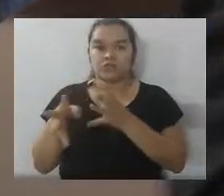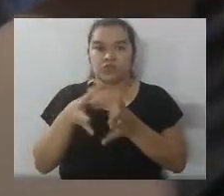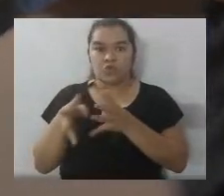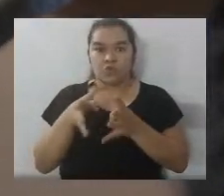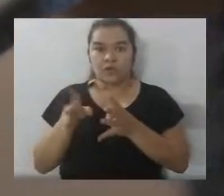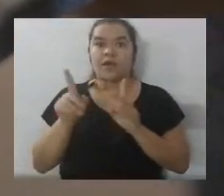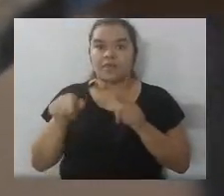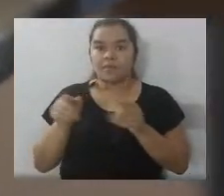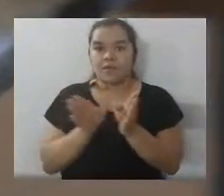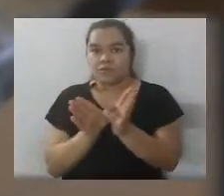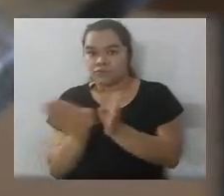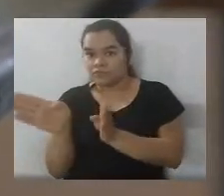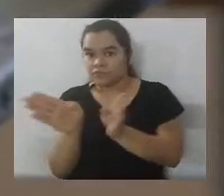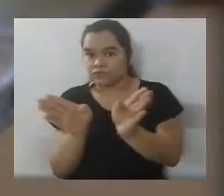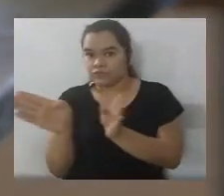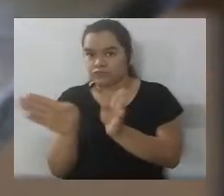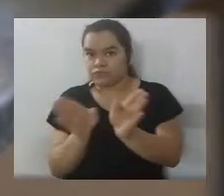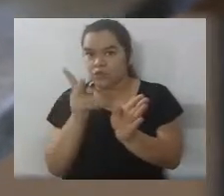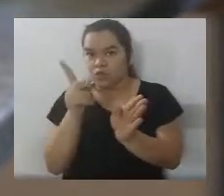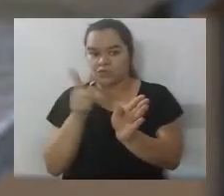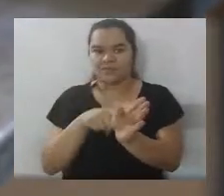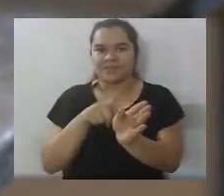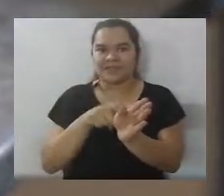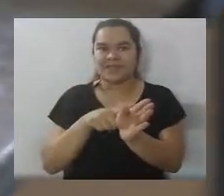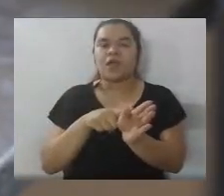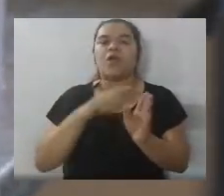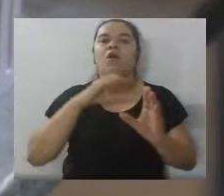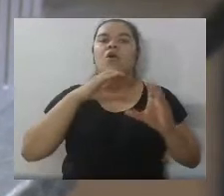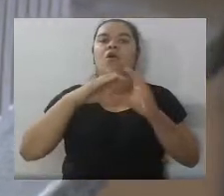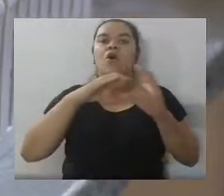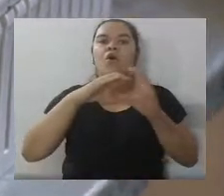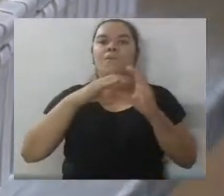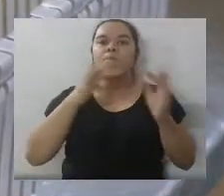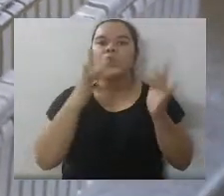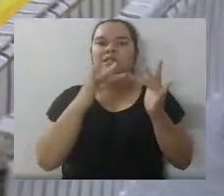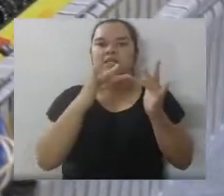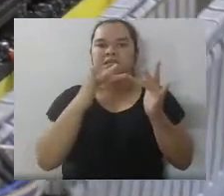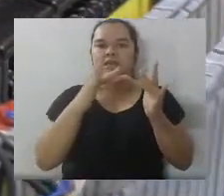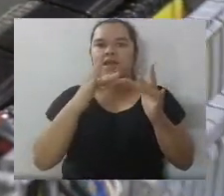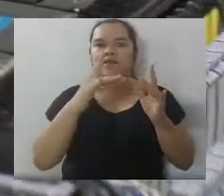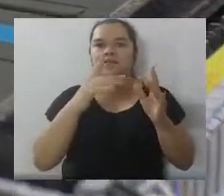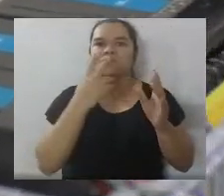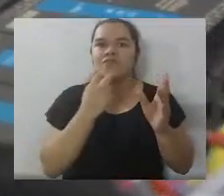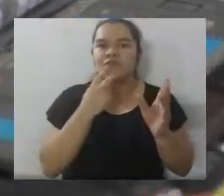orientaciones que son la orientación en telecomunicaciones y orientación